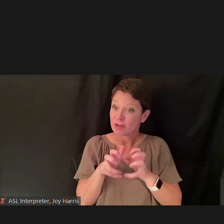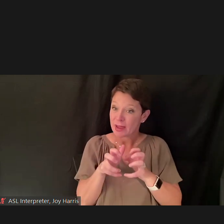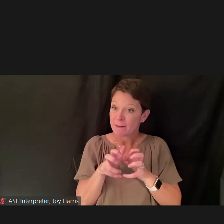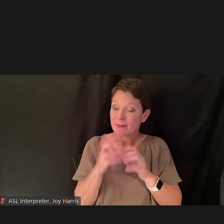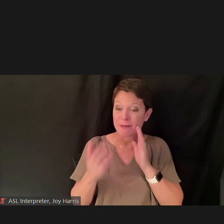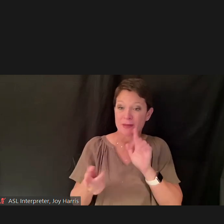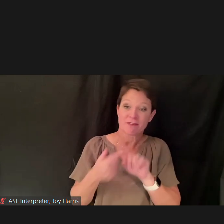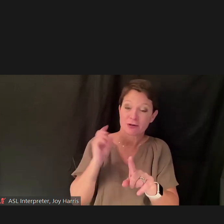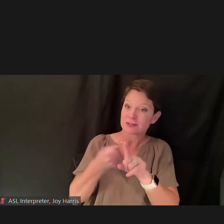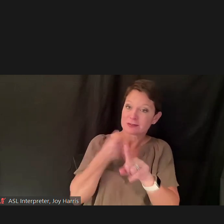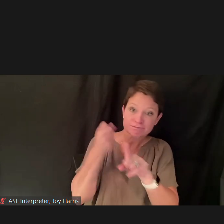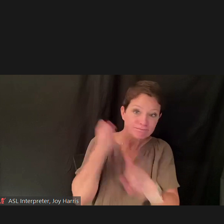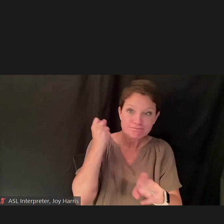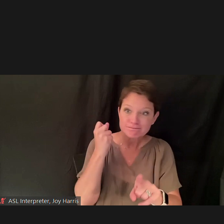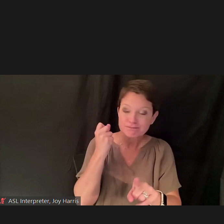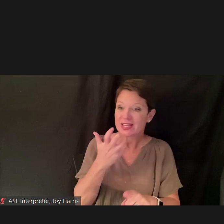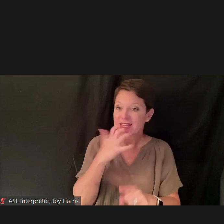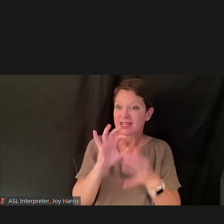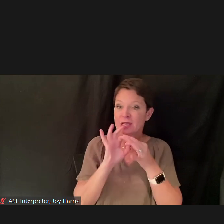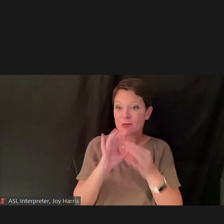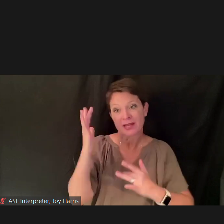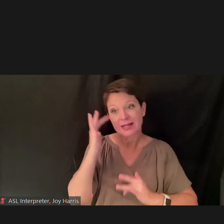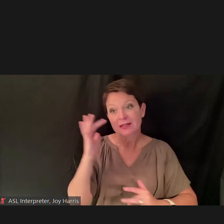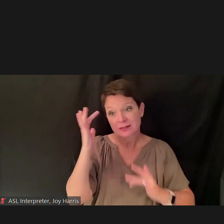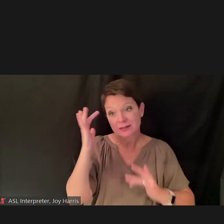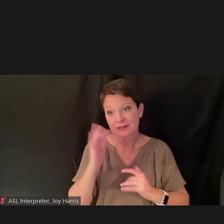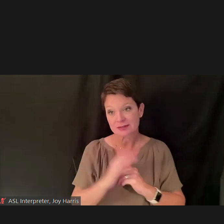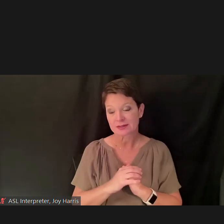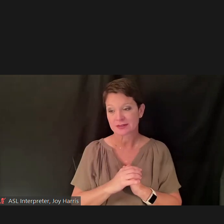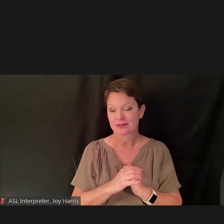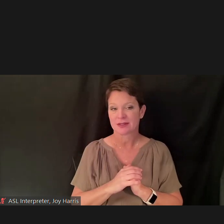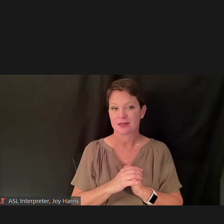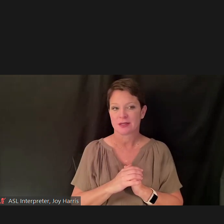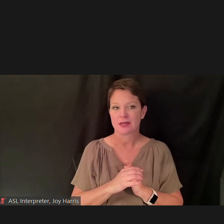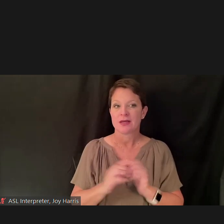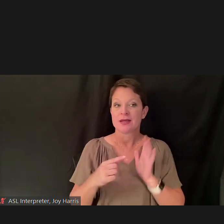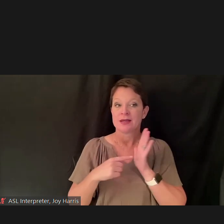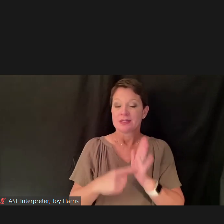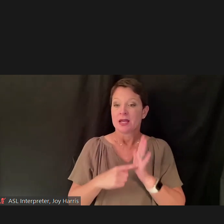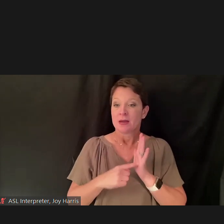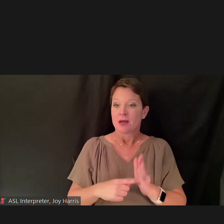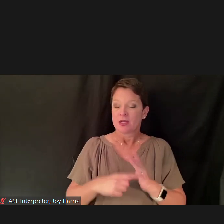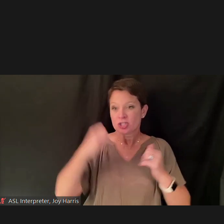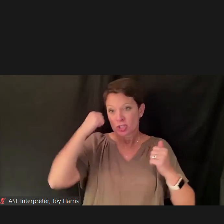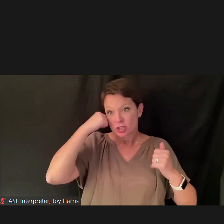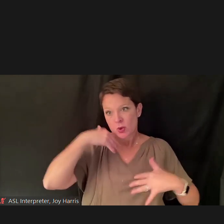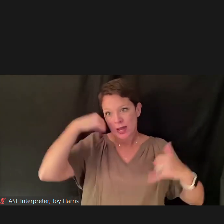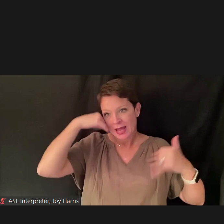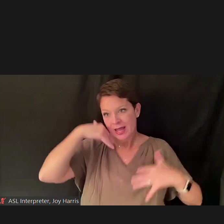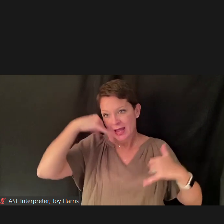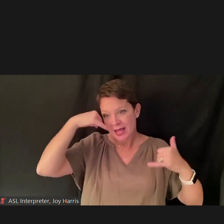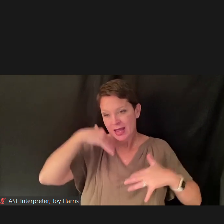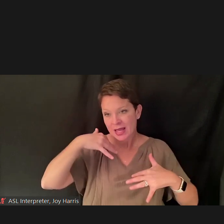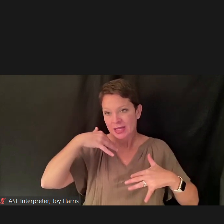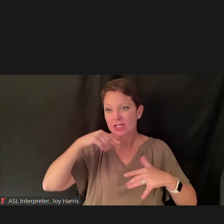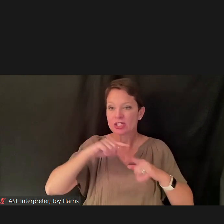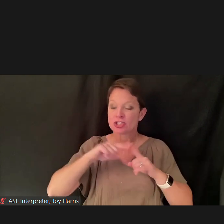Hablaremos ahora de calambres musculares. Estos son relacionados con el